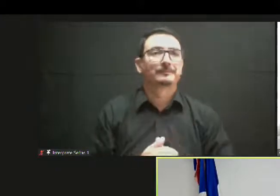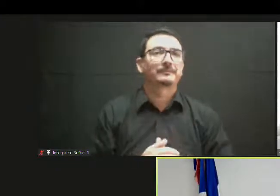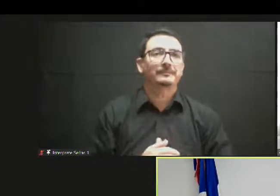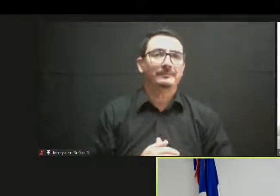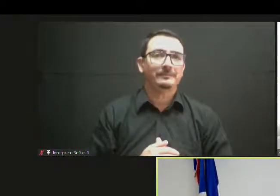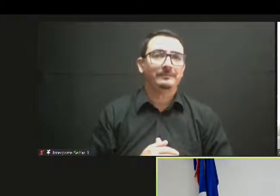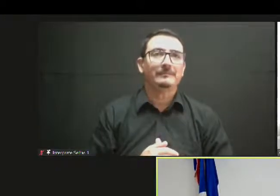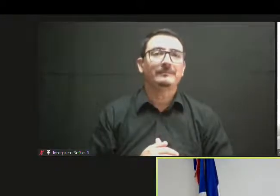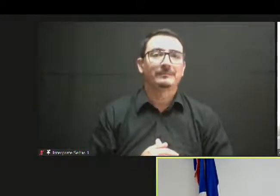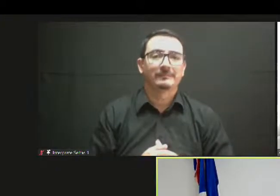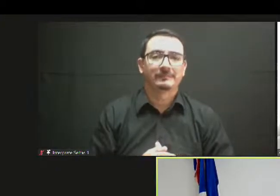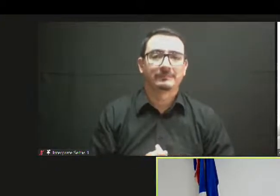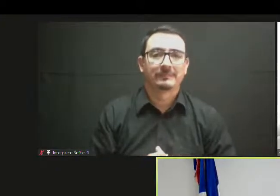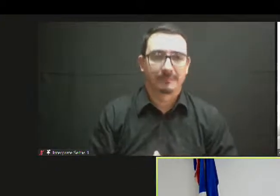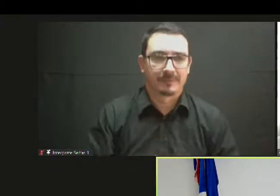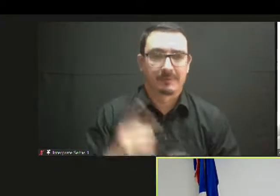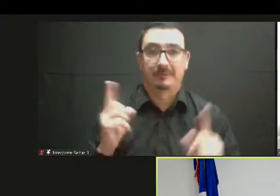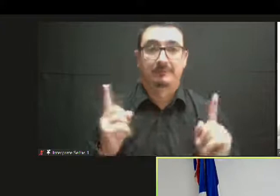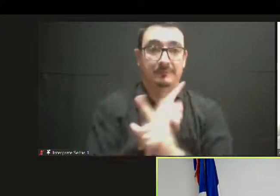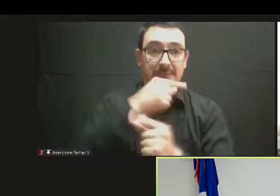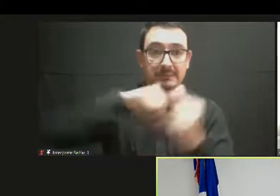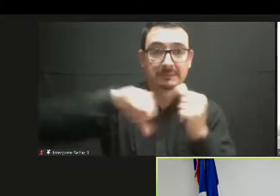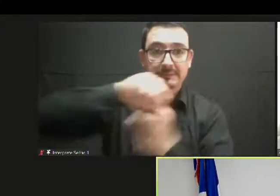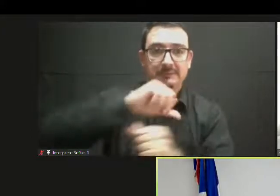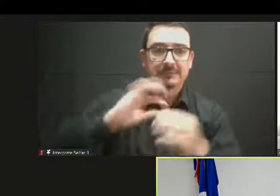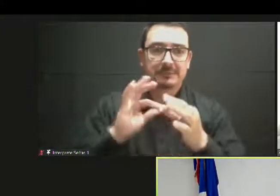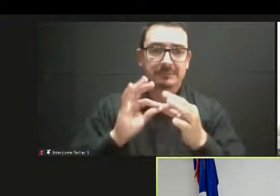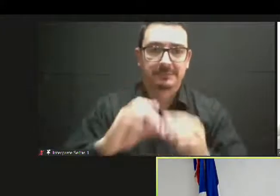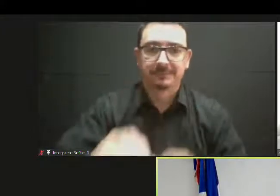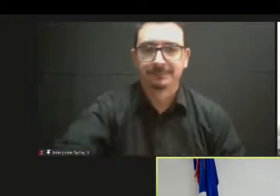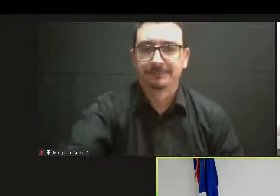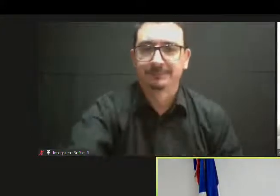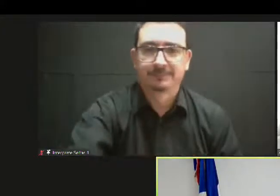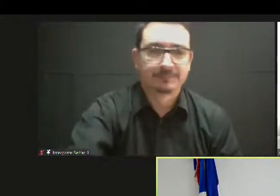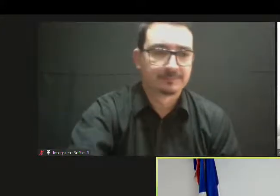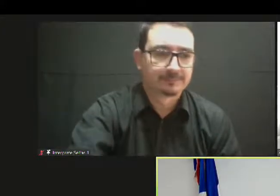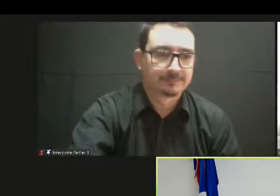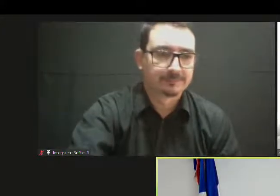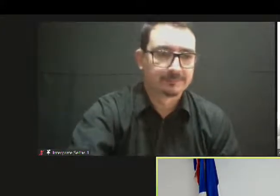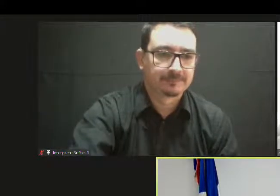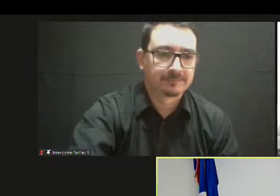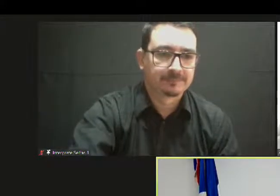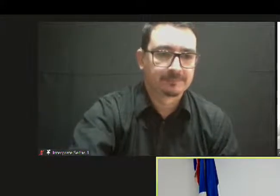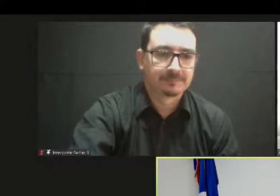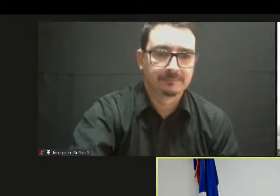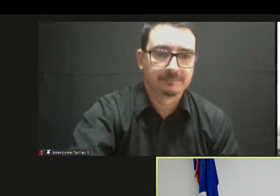a ese entorno económico global que estamos ahora mismo aportando.